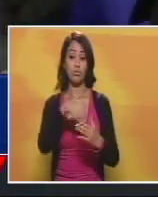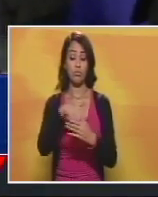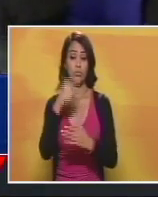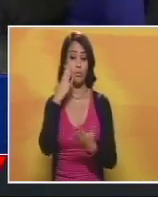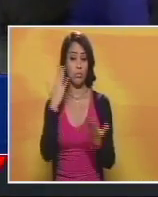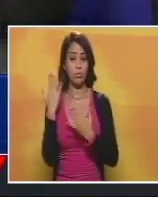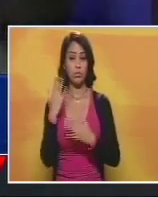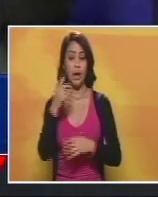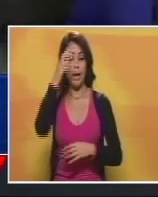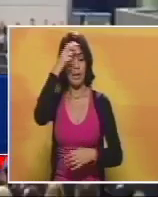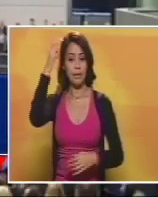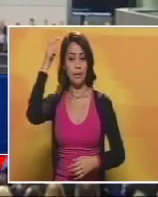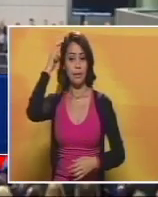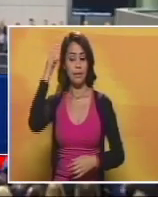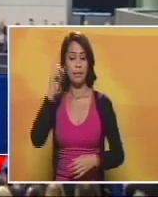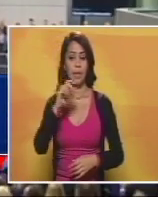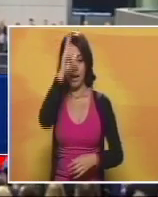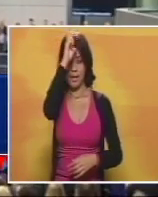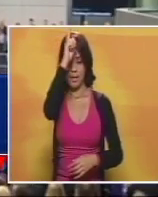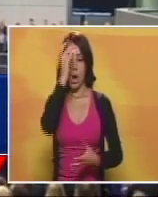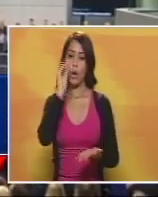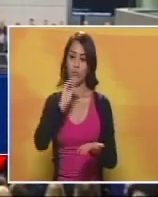buenas prácticas electorales.